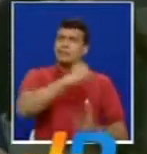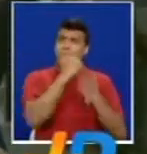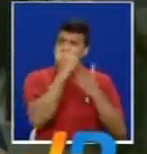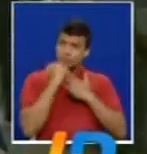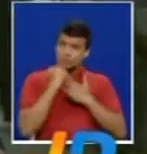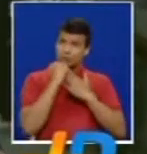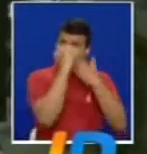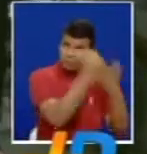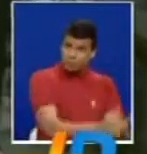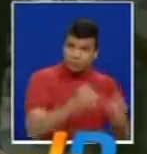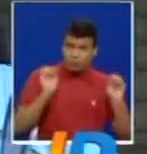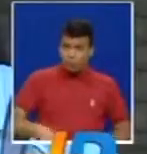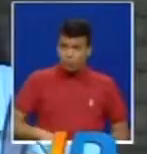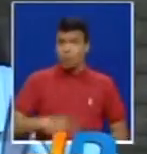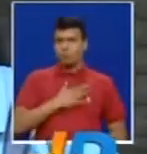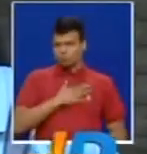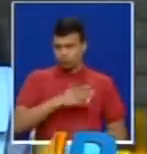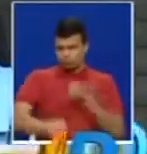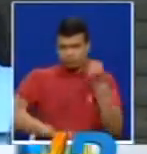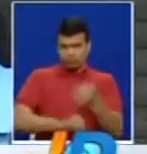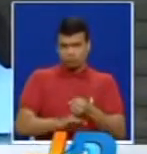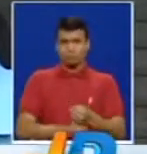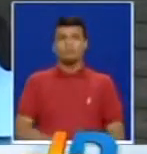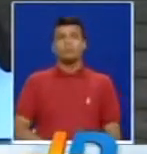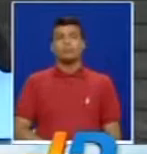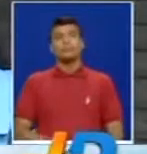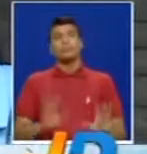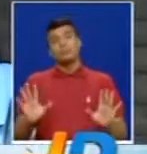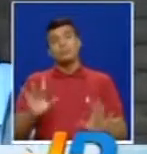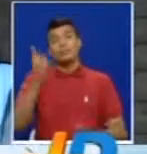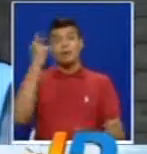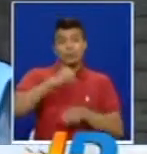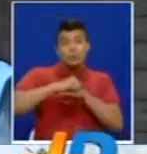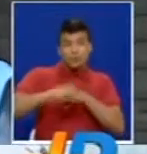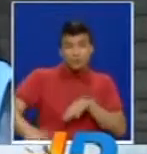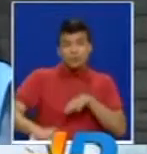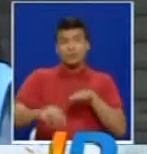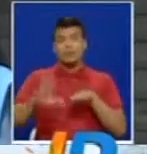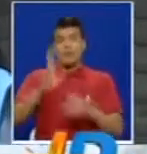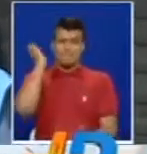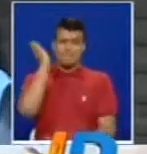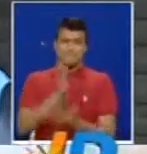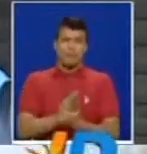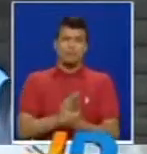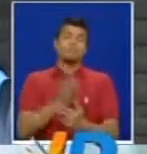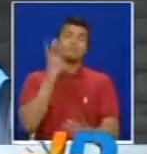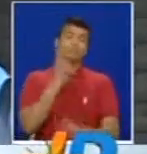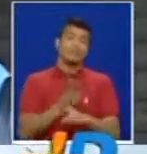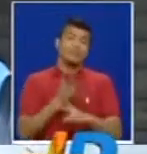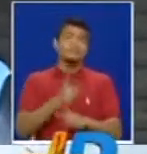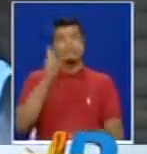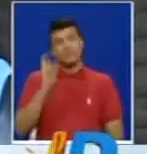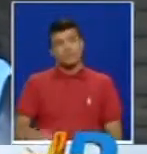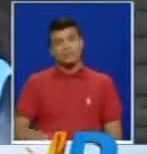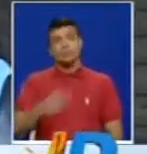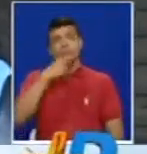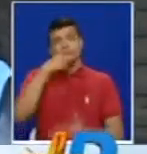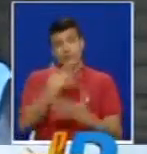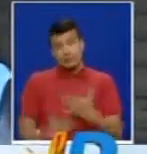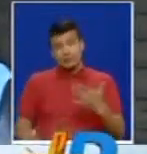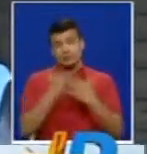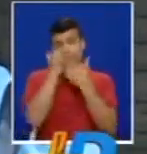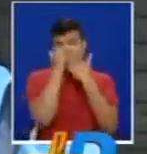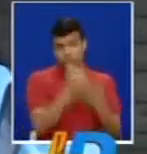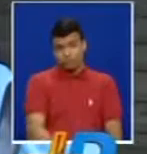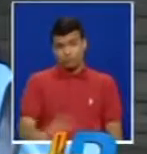ayuda para poder salvar vidas. Hay peligro de que él en la cirugía tenga una hemorragia y por eso necesitan tener el tipo de sangre de él